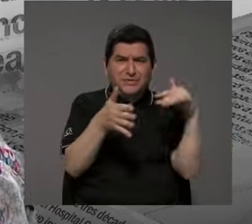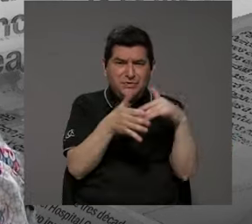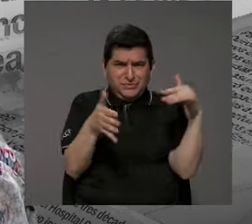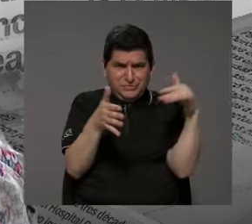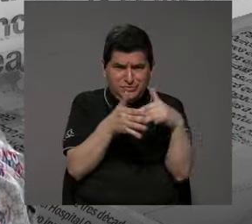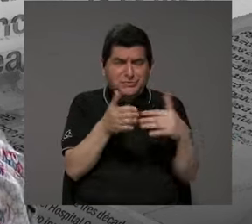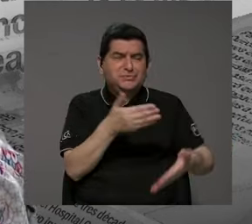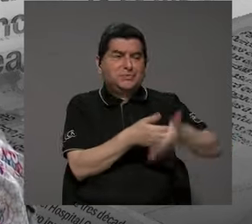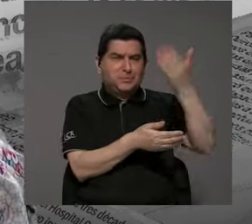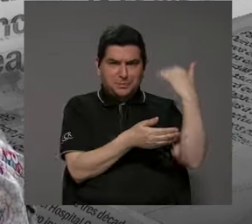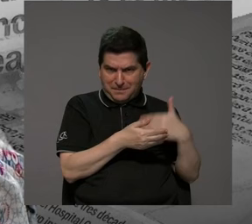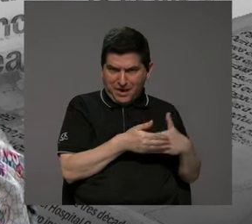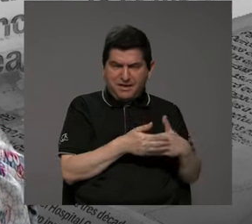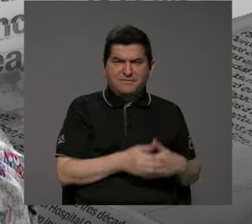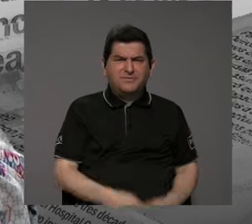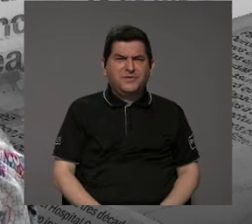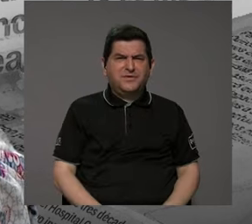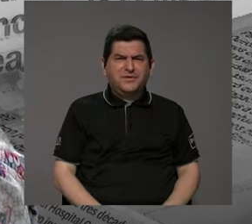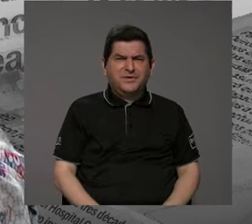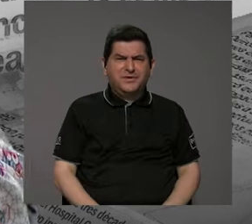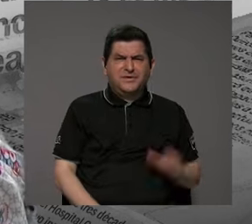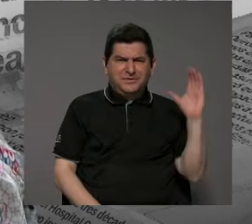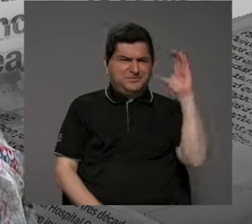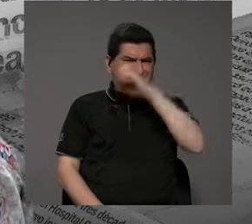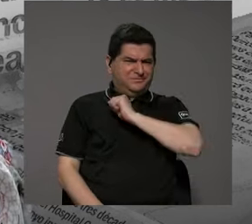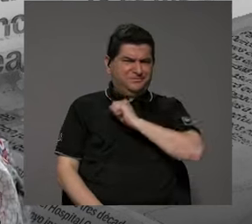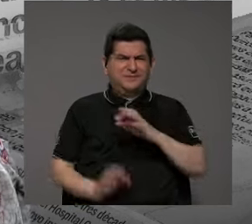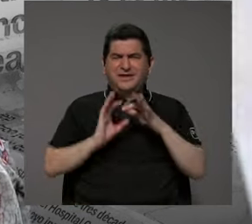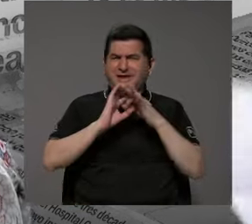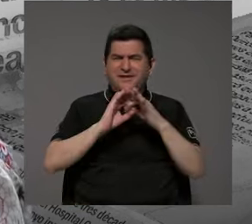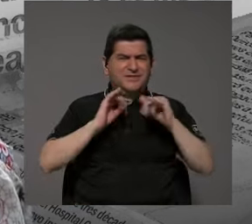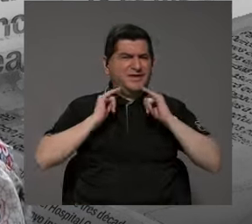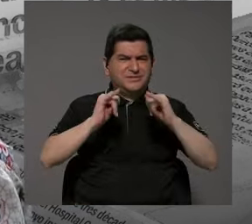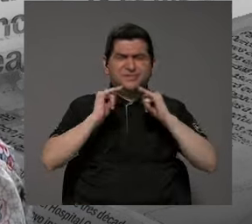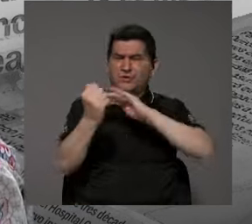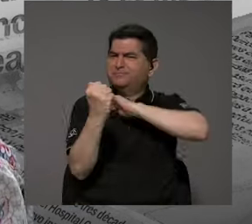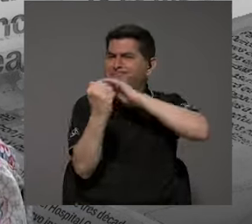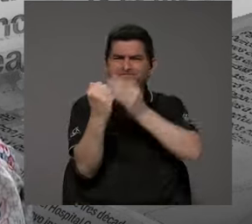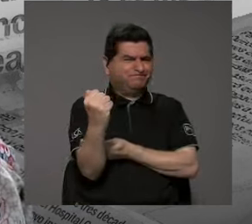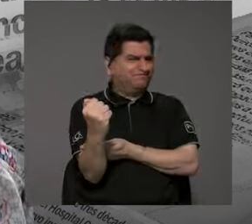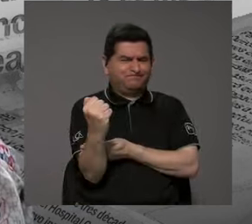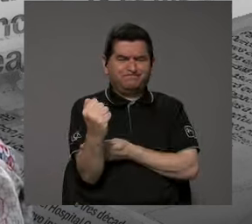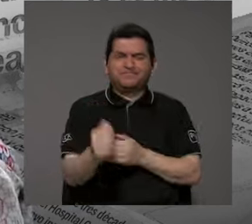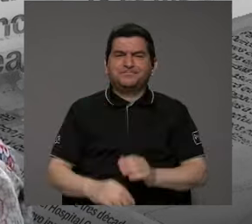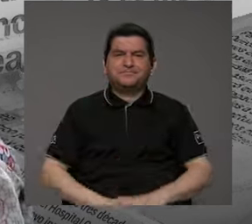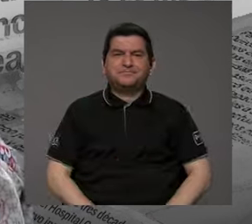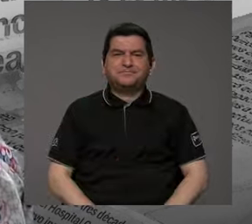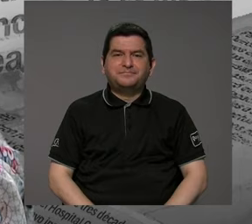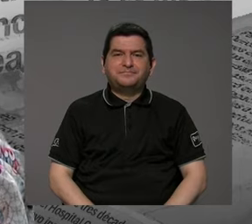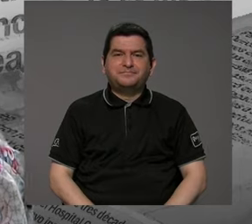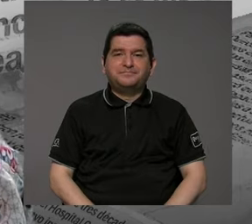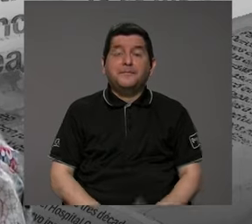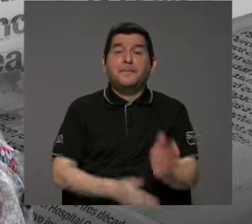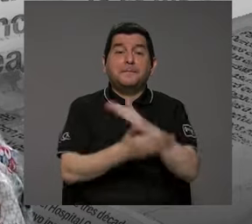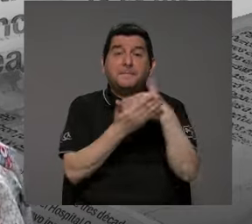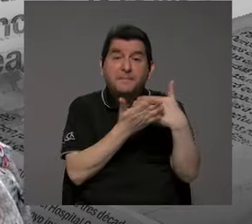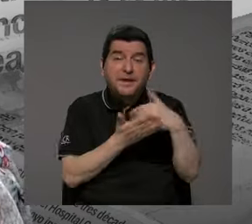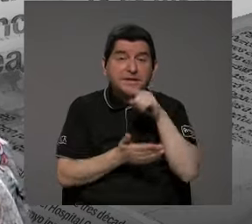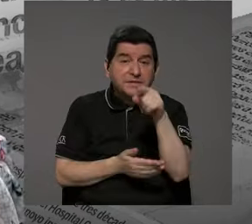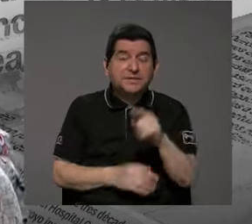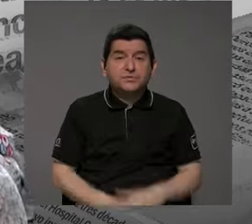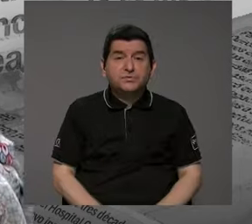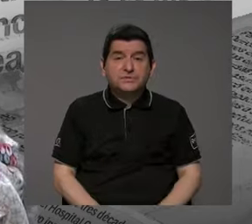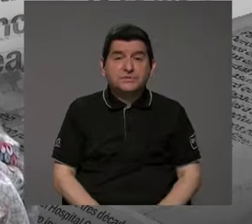ustedes anteriores percibían que las relaciones eran desiguales de poder y precisamente es parte de lo que ustedes